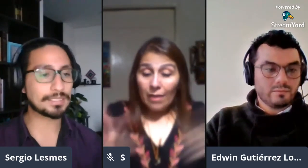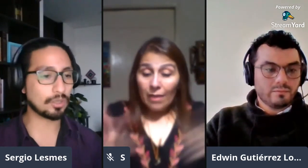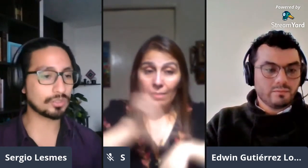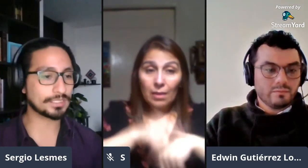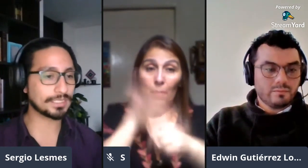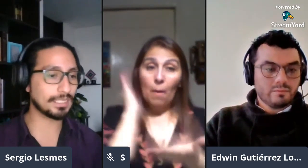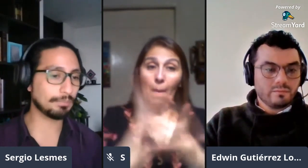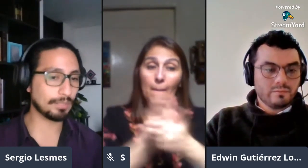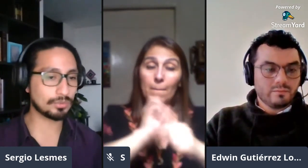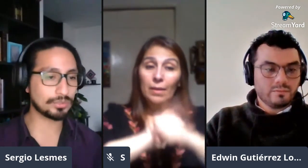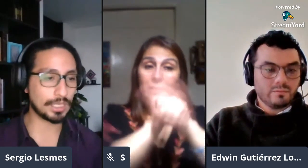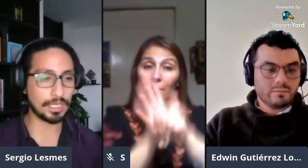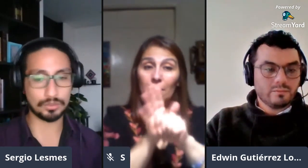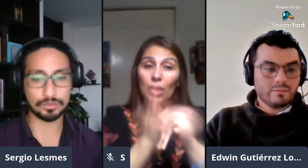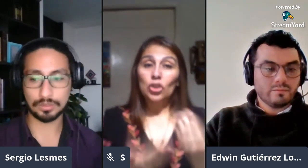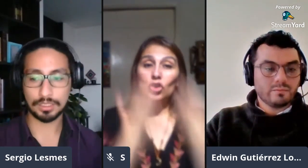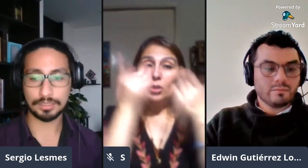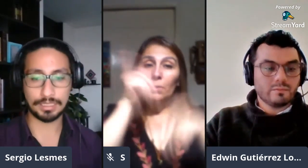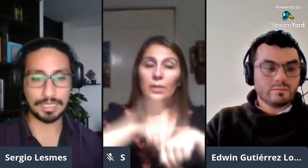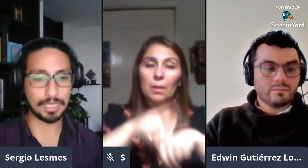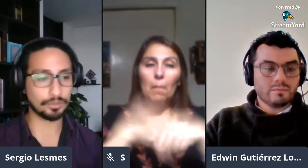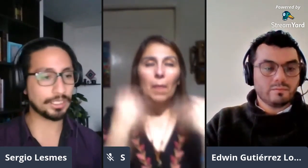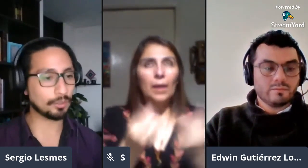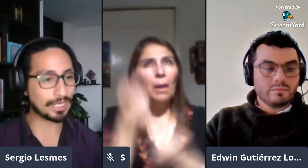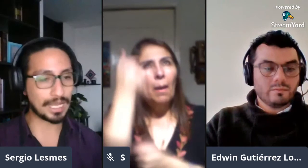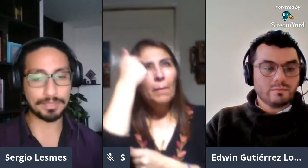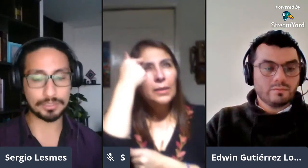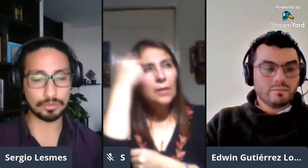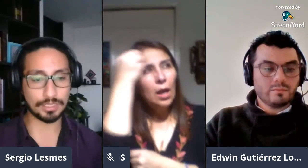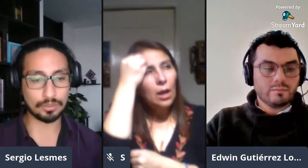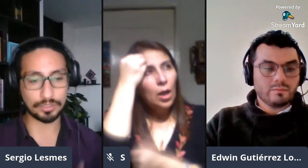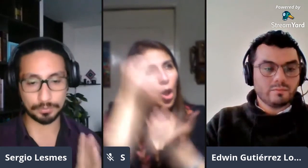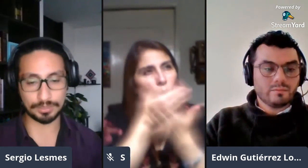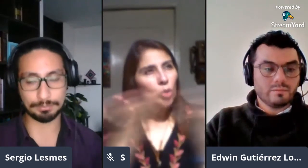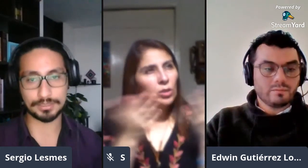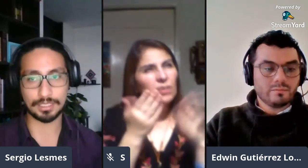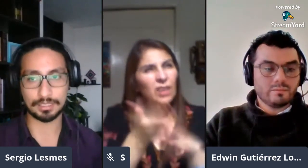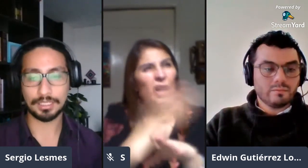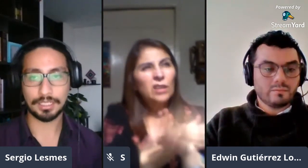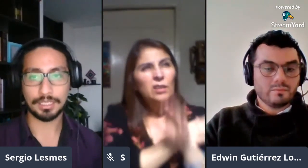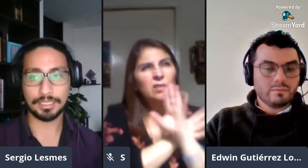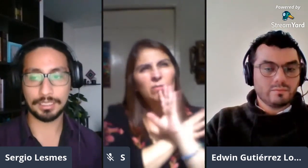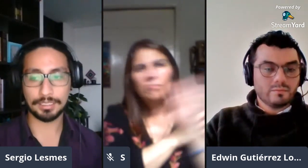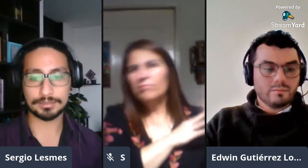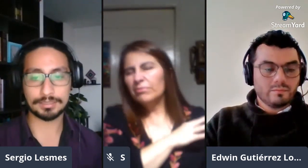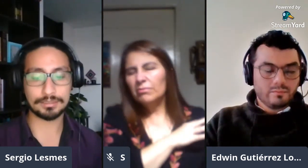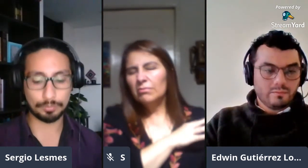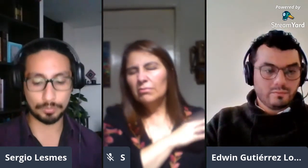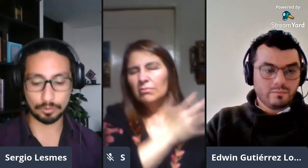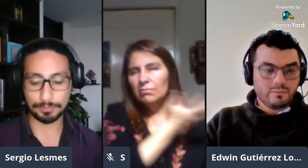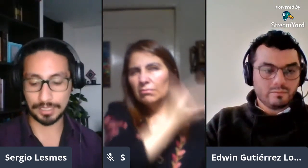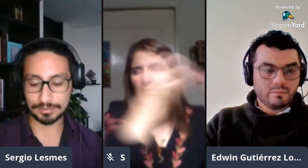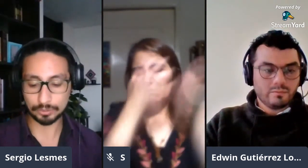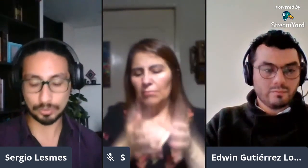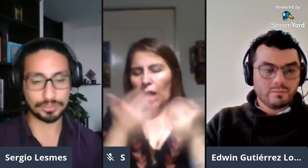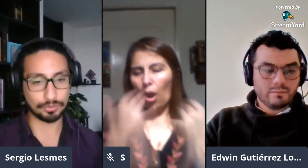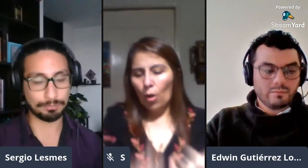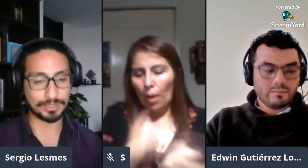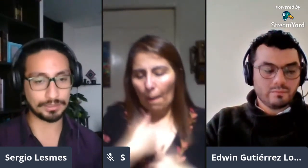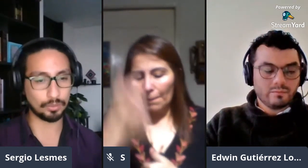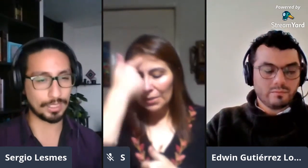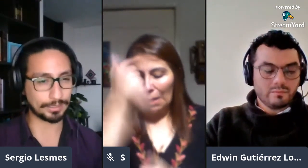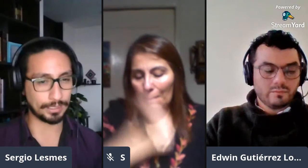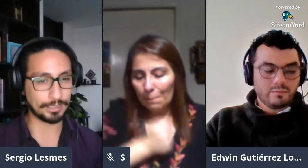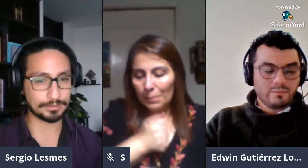para pensar cosas que siempre hemos dejado de lado, y creo que a cada persona le corresponde pensar desde su propia